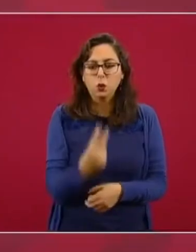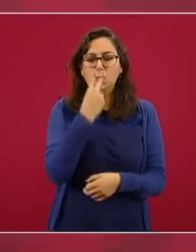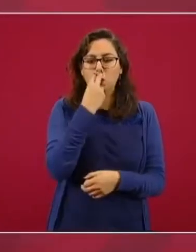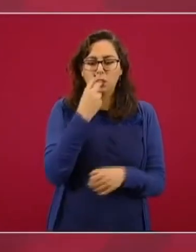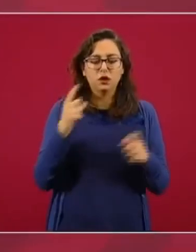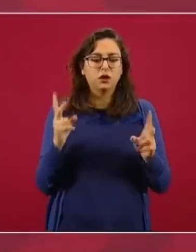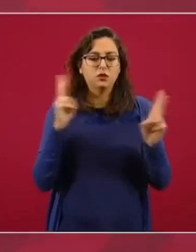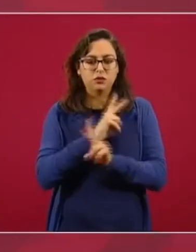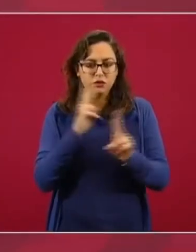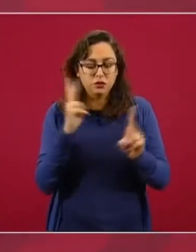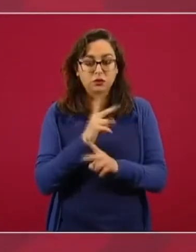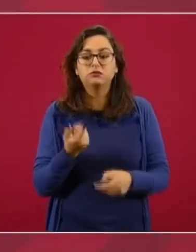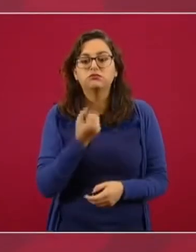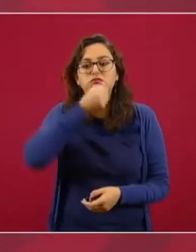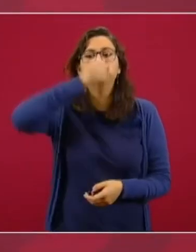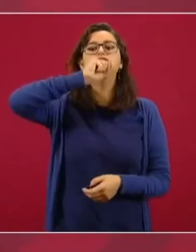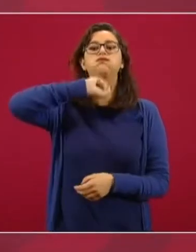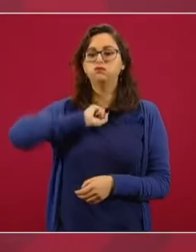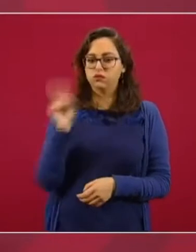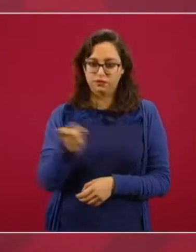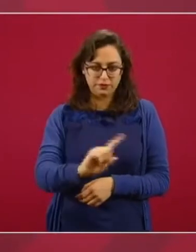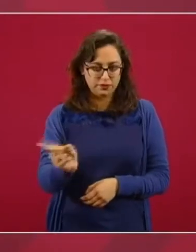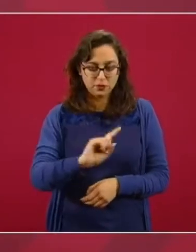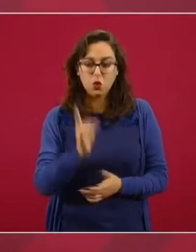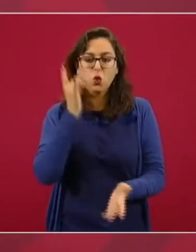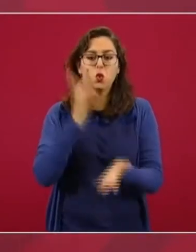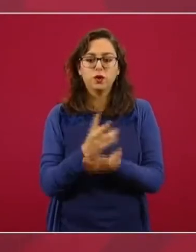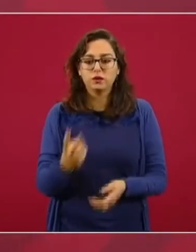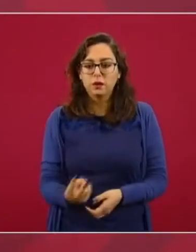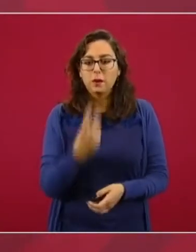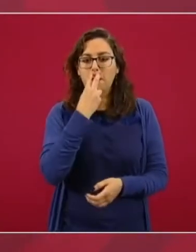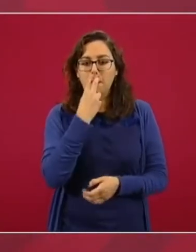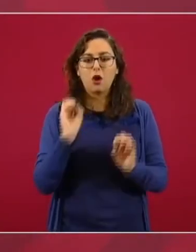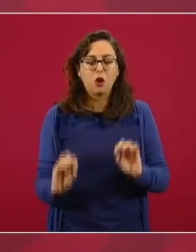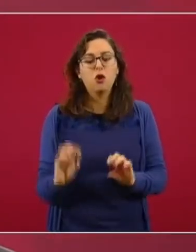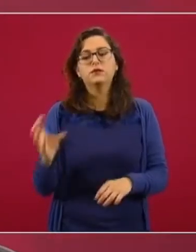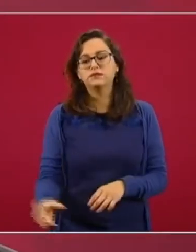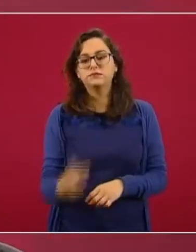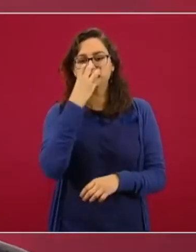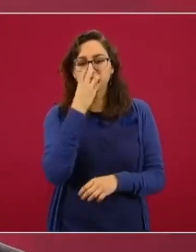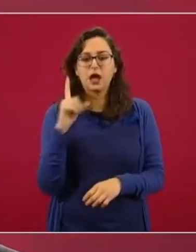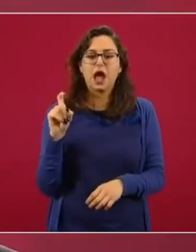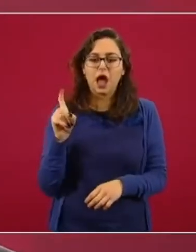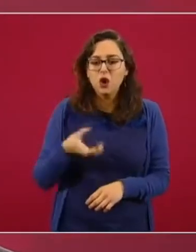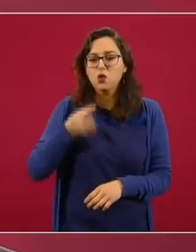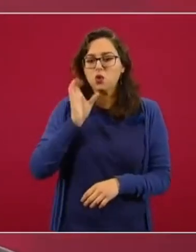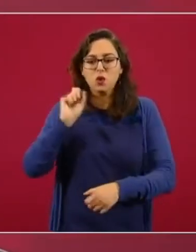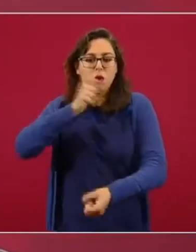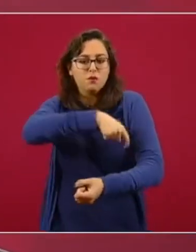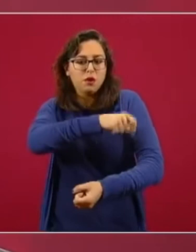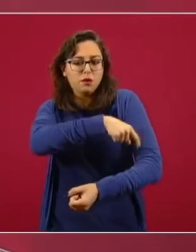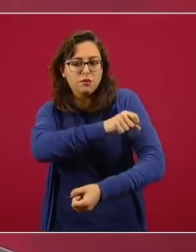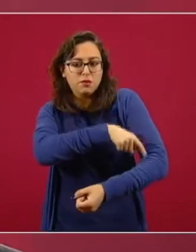suplementación de oxígeno no invasiva, es decir, no intubación, sino puntas nasales, mascarilla, hidratación, anticoagulación, otros